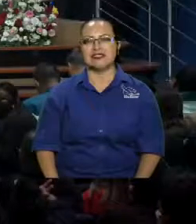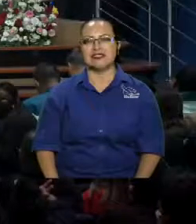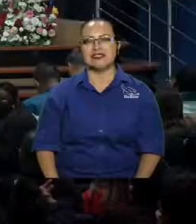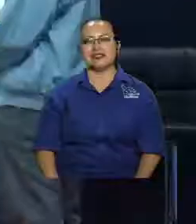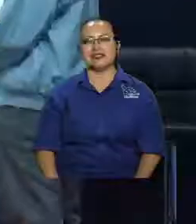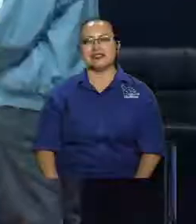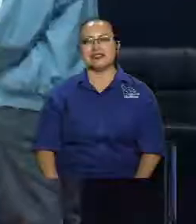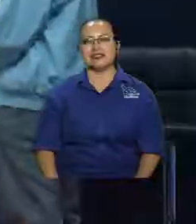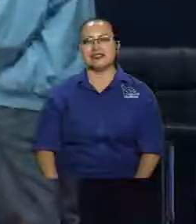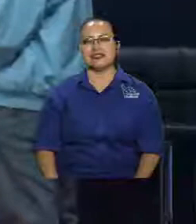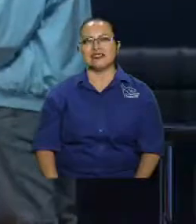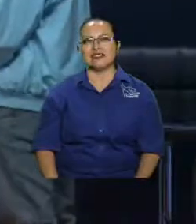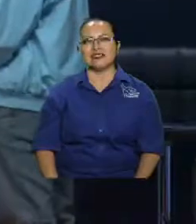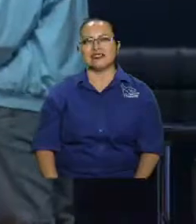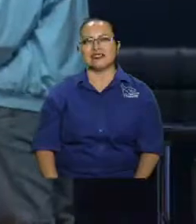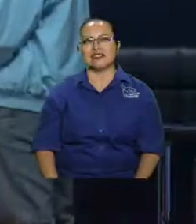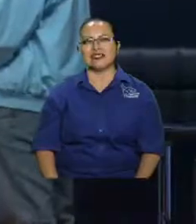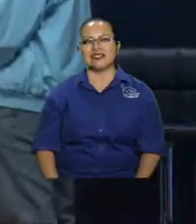dónde?